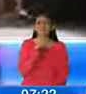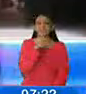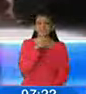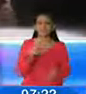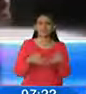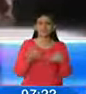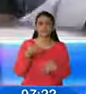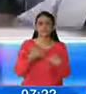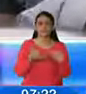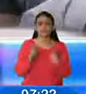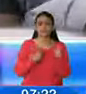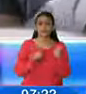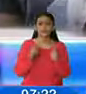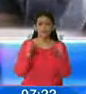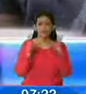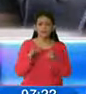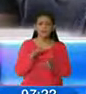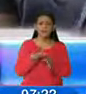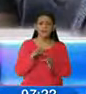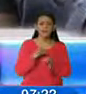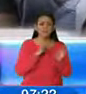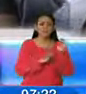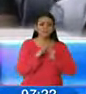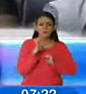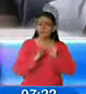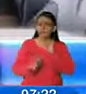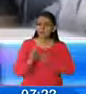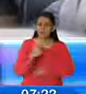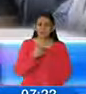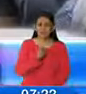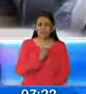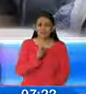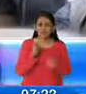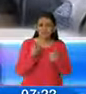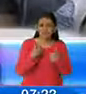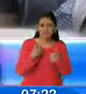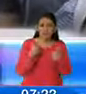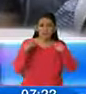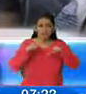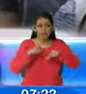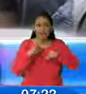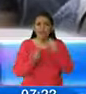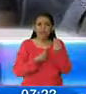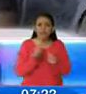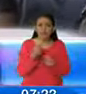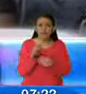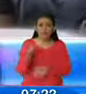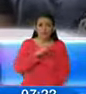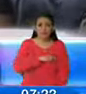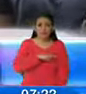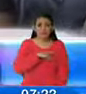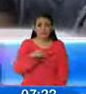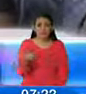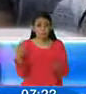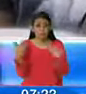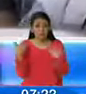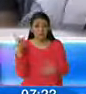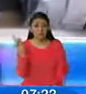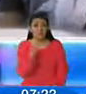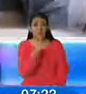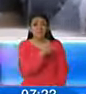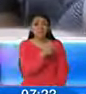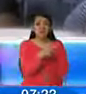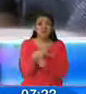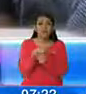juez en un momento electoral para evaluar si nosotros estamos haciendo algo que no se debe, no es el municipio de Guayaquil, pues, es el